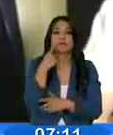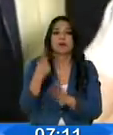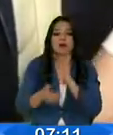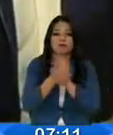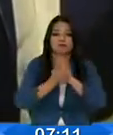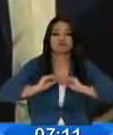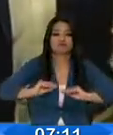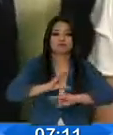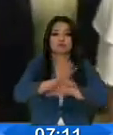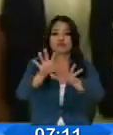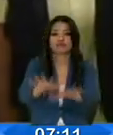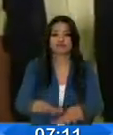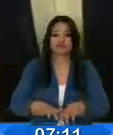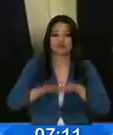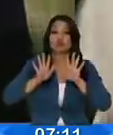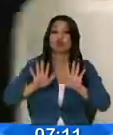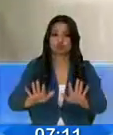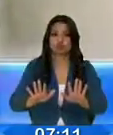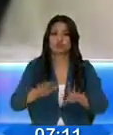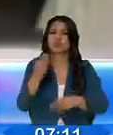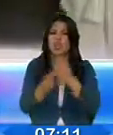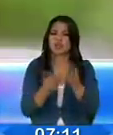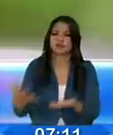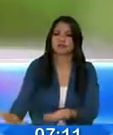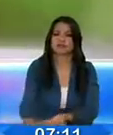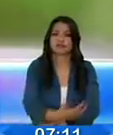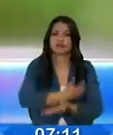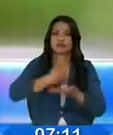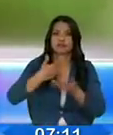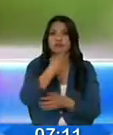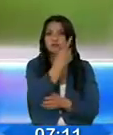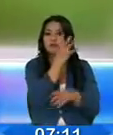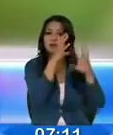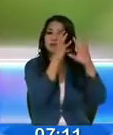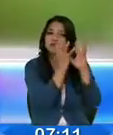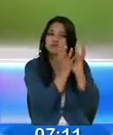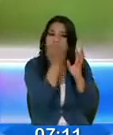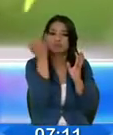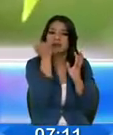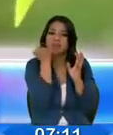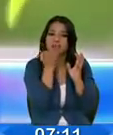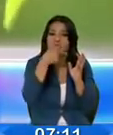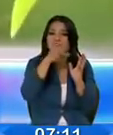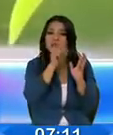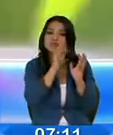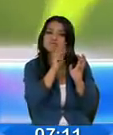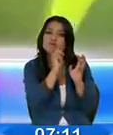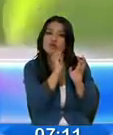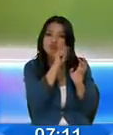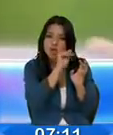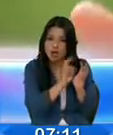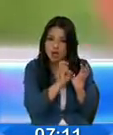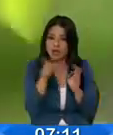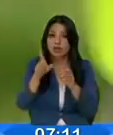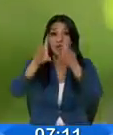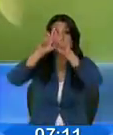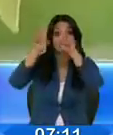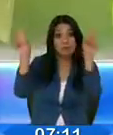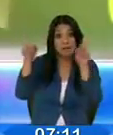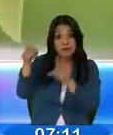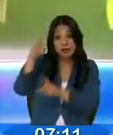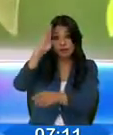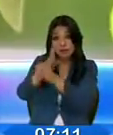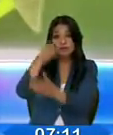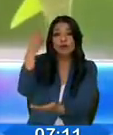capacitación de los agricultores de la zona dedicados al cultivo de la chirimoya. Pero el objetivo es que la empresa les compre directamente a